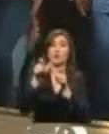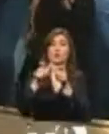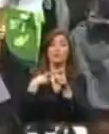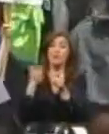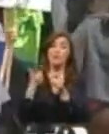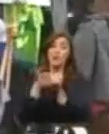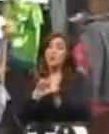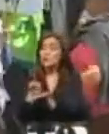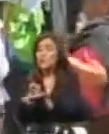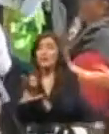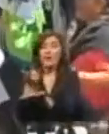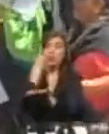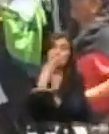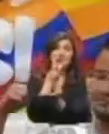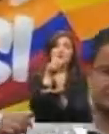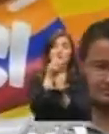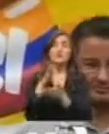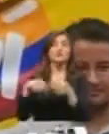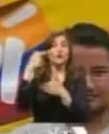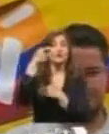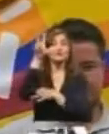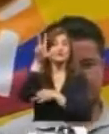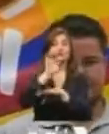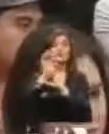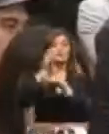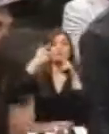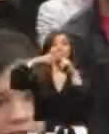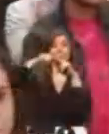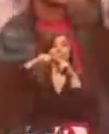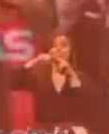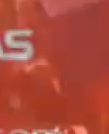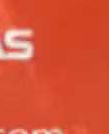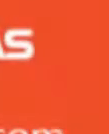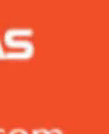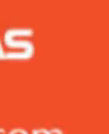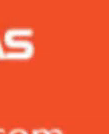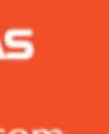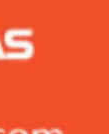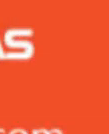La campaña iniciará el próximo 3 de enero. En Quito, María Gracia Costa, 24 horas.